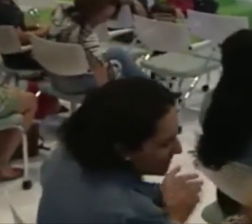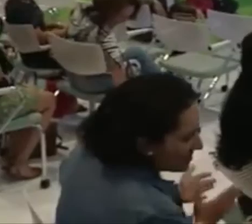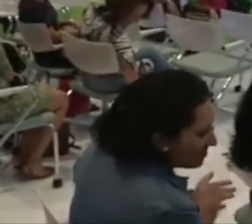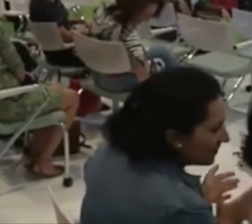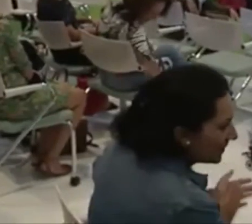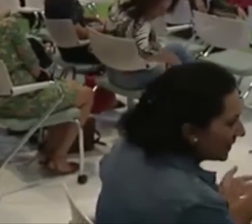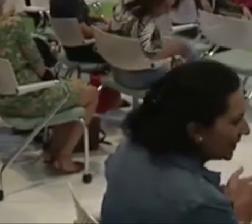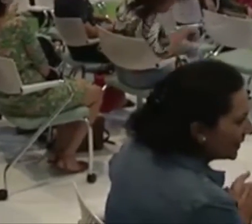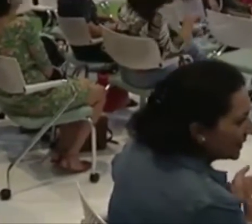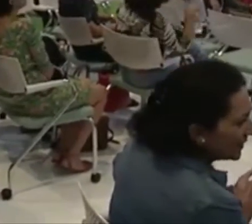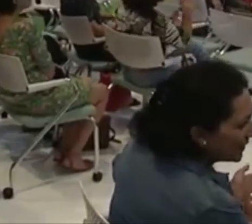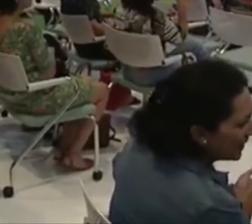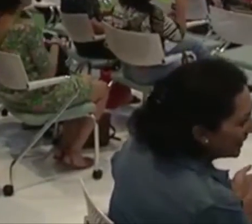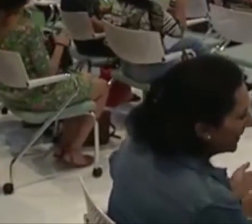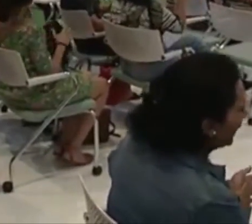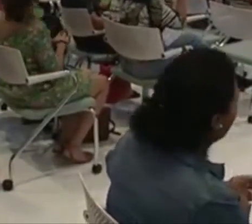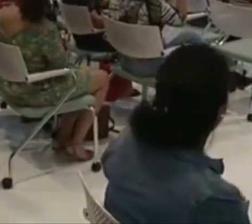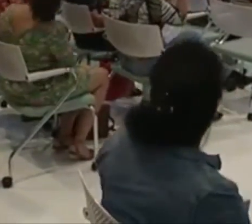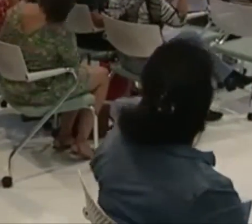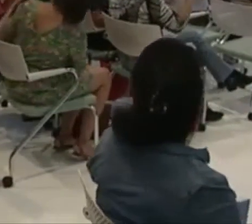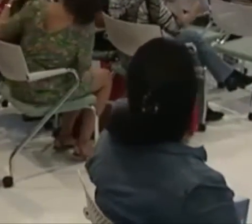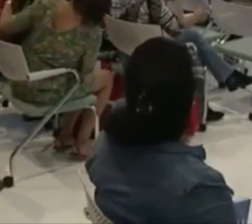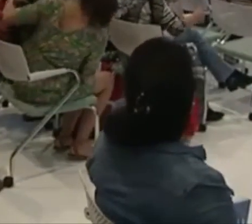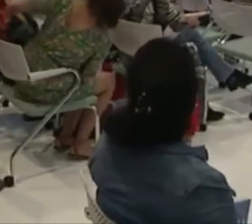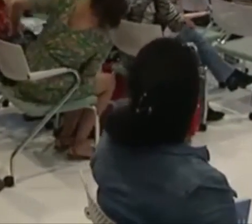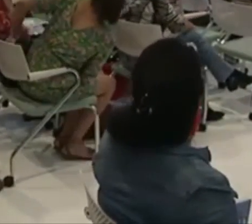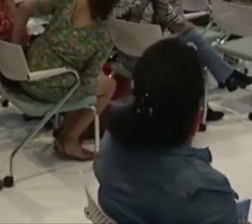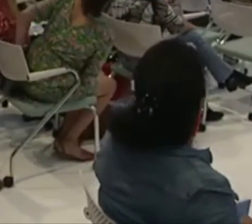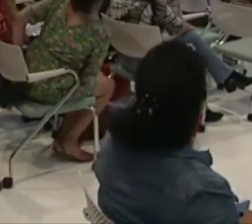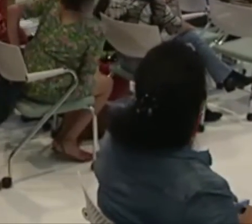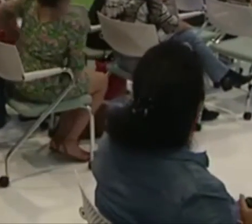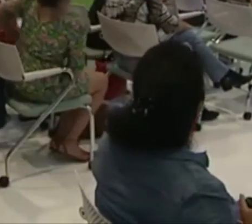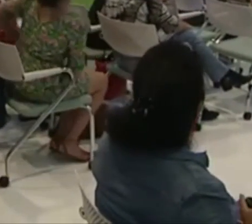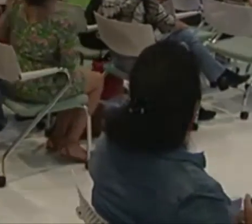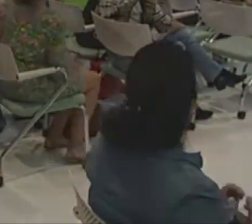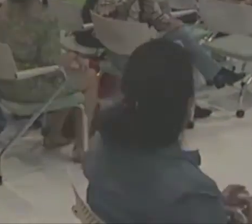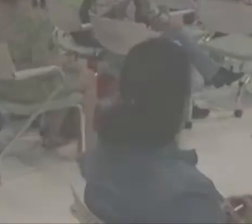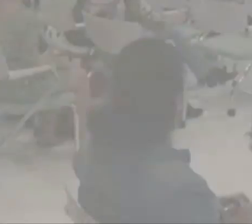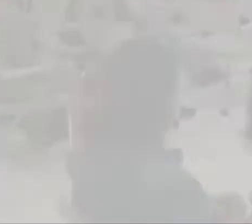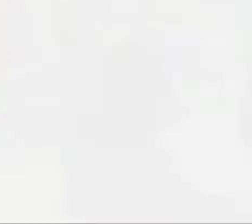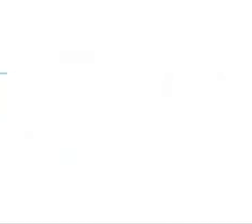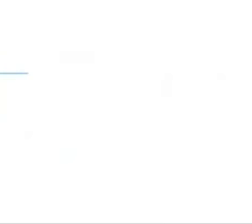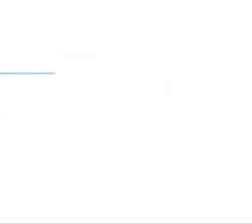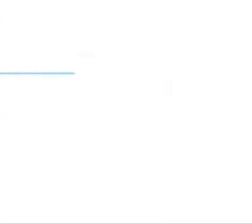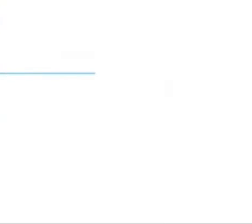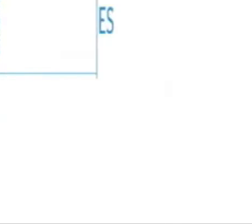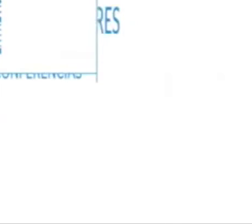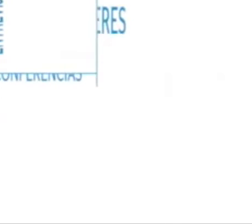a seis tíos, que estarían diciendo, emprender es de puta madre, porque... Totalmente.